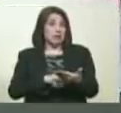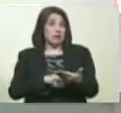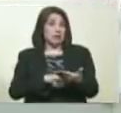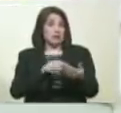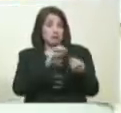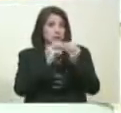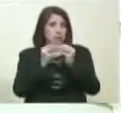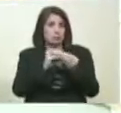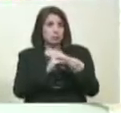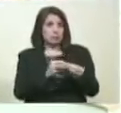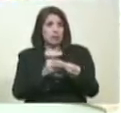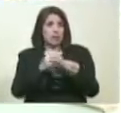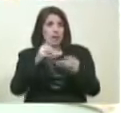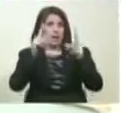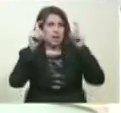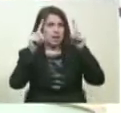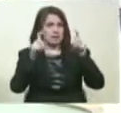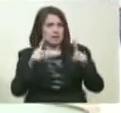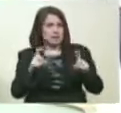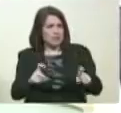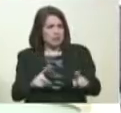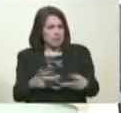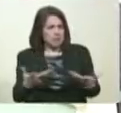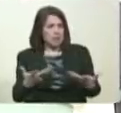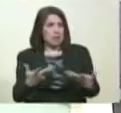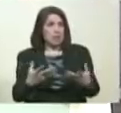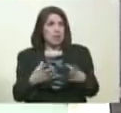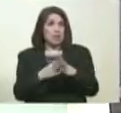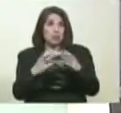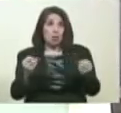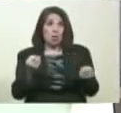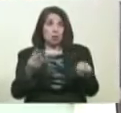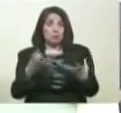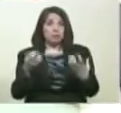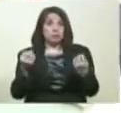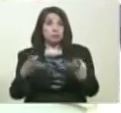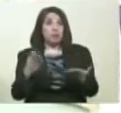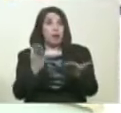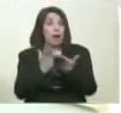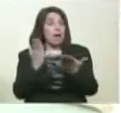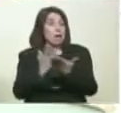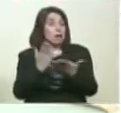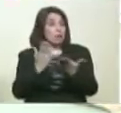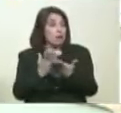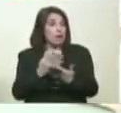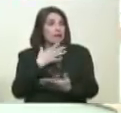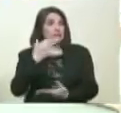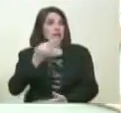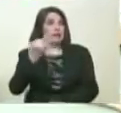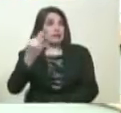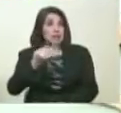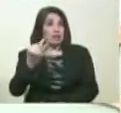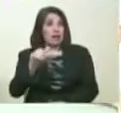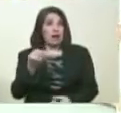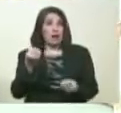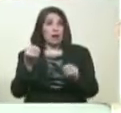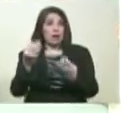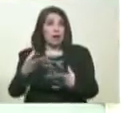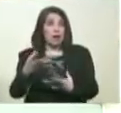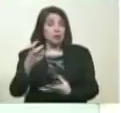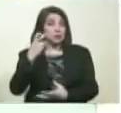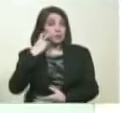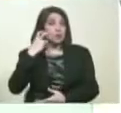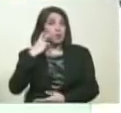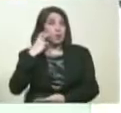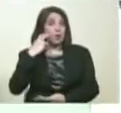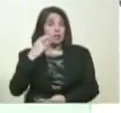ya le hicimos exámenes, tiene unos nutrientes que podría llegar a todas las escuelas, ¿verdad? Excelente. Podemos llevar el chocolate, el